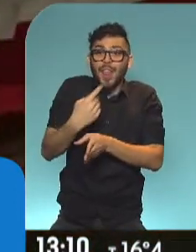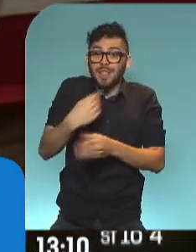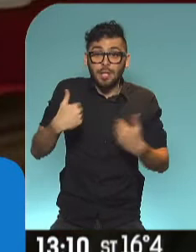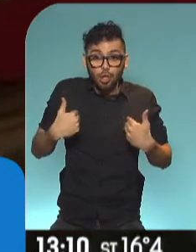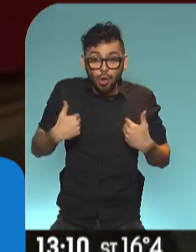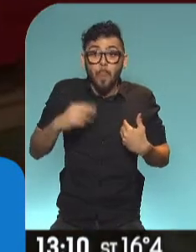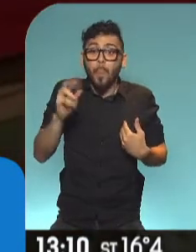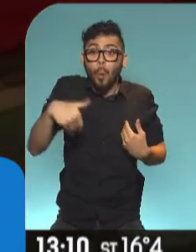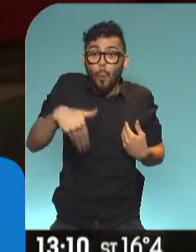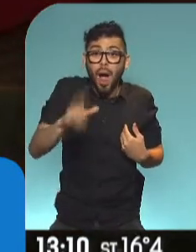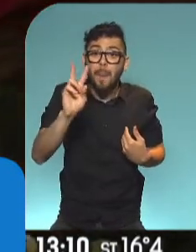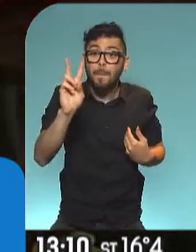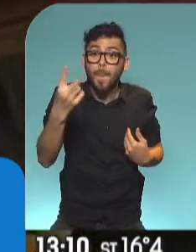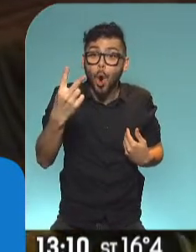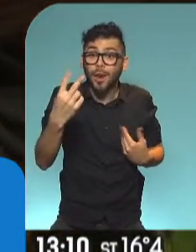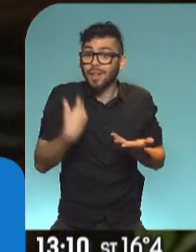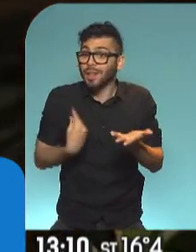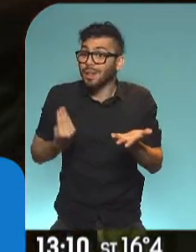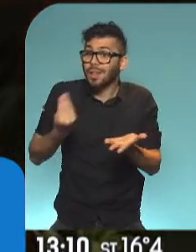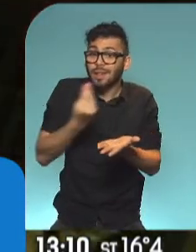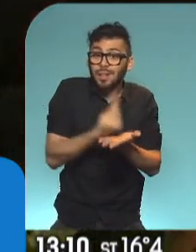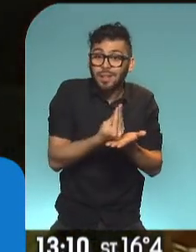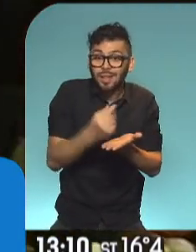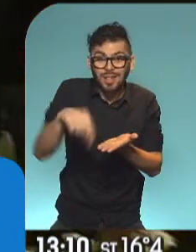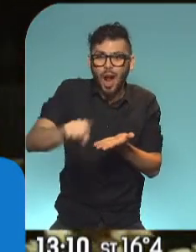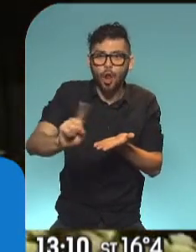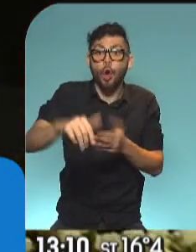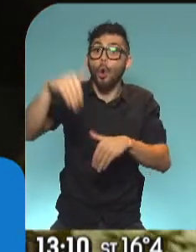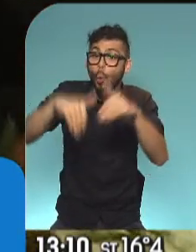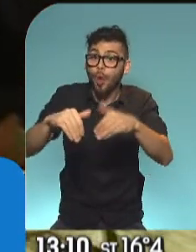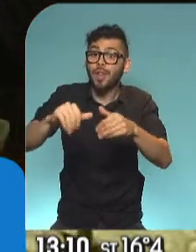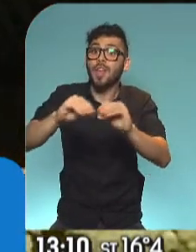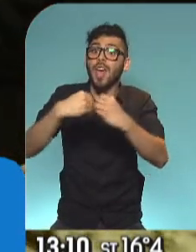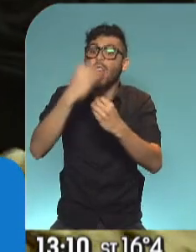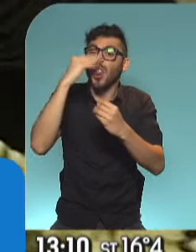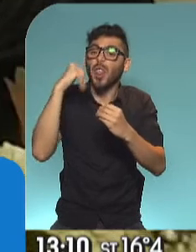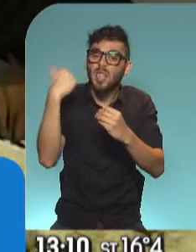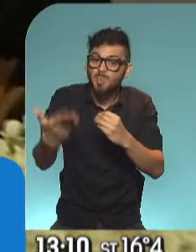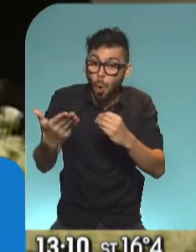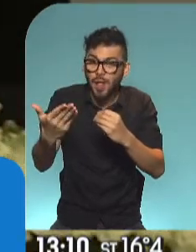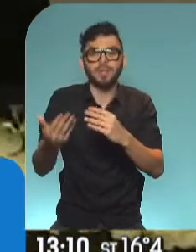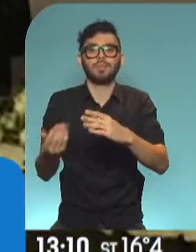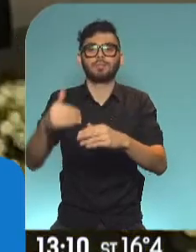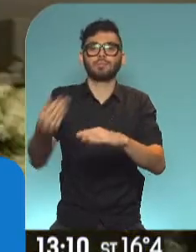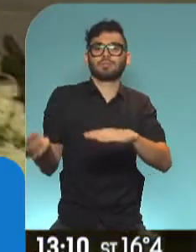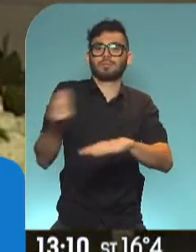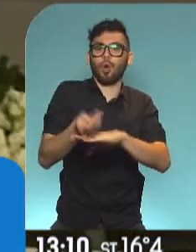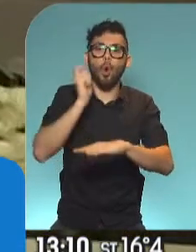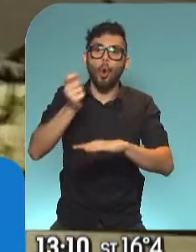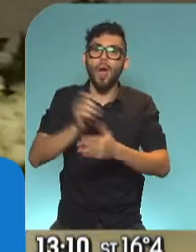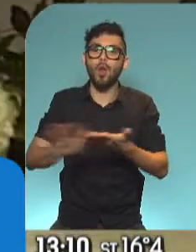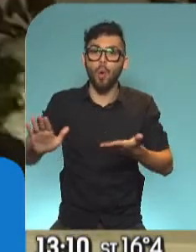vemos irse directamente, después de la elección. Y se retira con Melania del lugar de